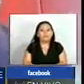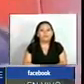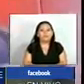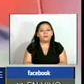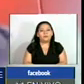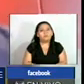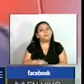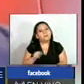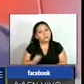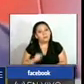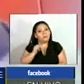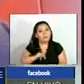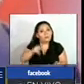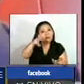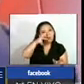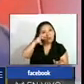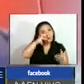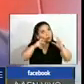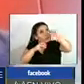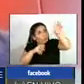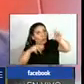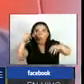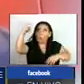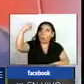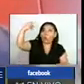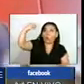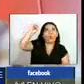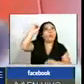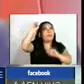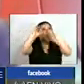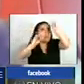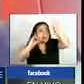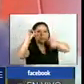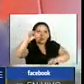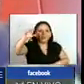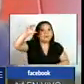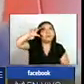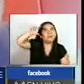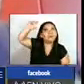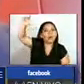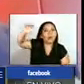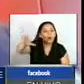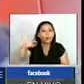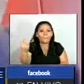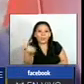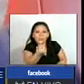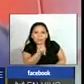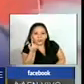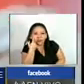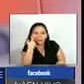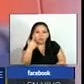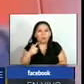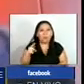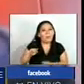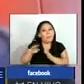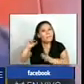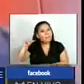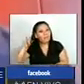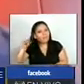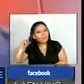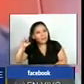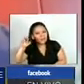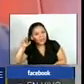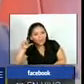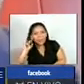Podemos observar la atmósfera, la posición del sol o las estrellas y la luna, o la gente que se mueve alrededor como avatares, y ver